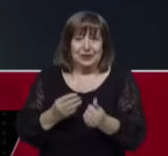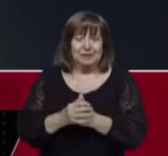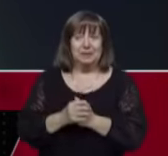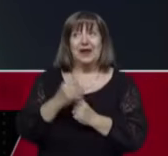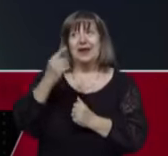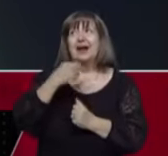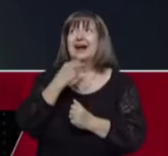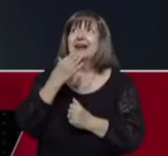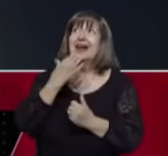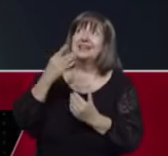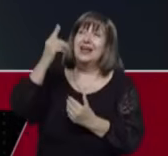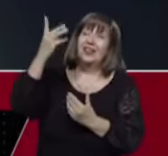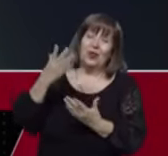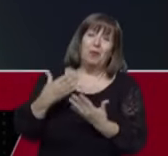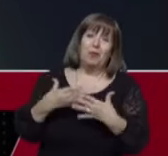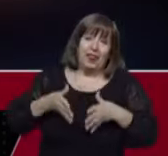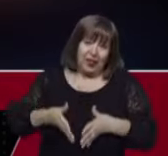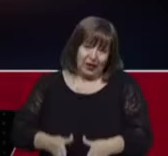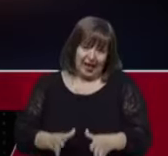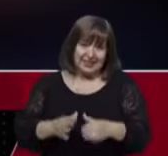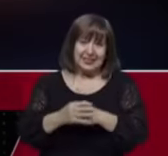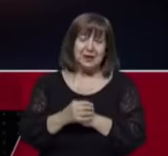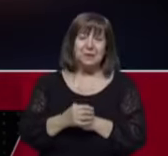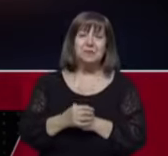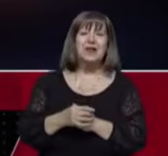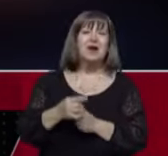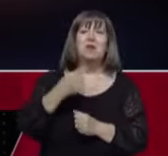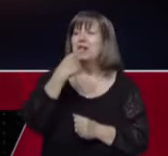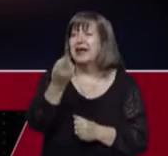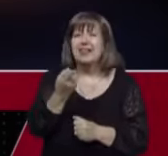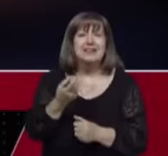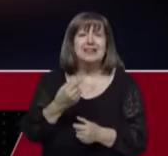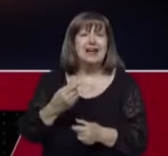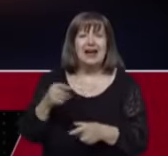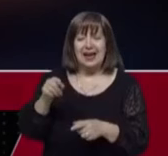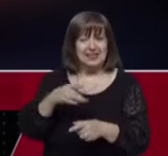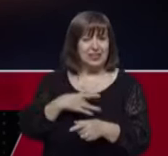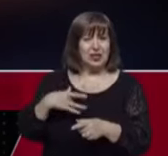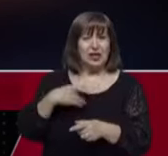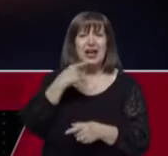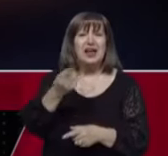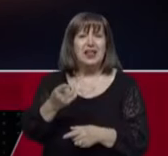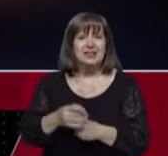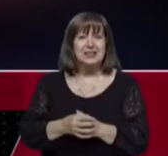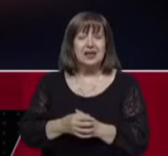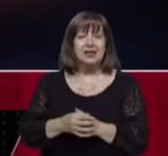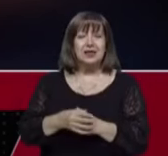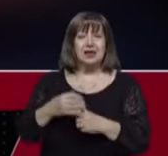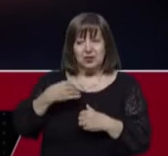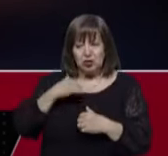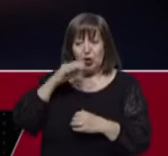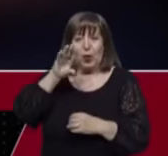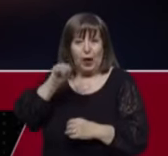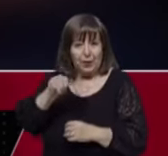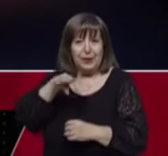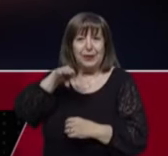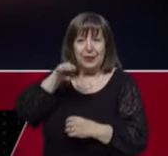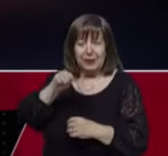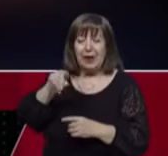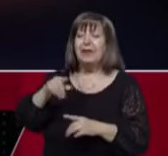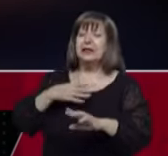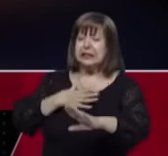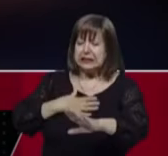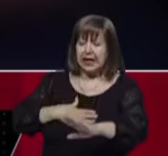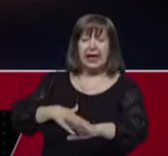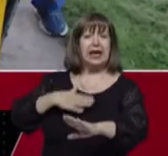la chica pudo dar a luz ahí en el lugar. ¿Cómo la contuviste? ¿Qué le decías a la mamá? Y la verdad que había que hablarla, había que decirle que estaba